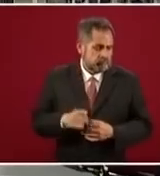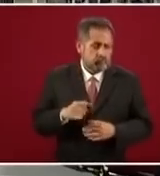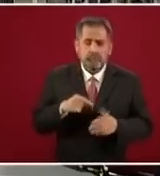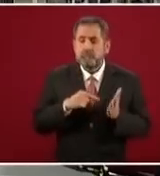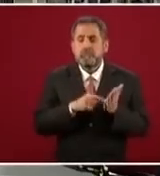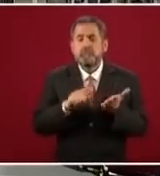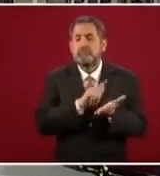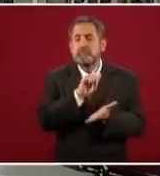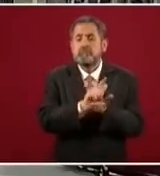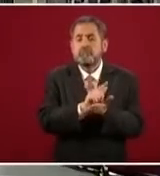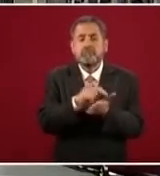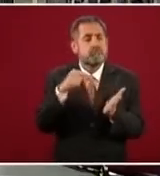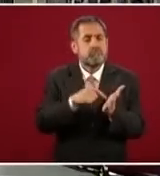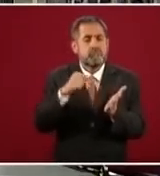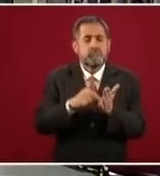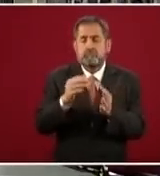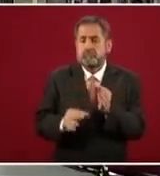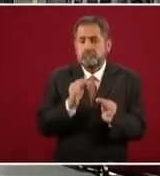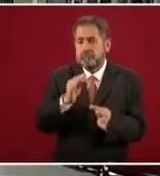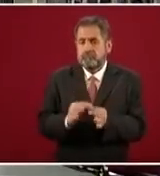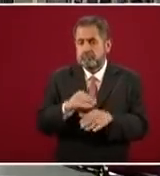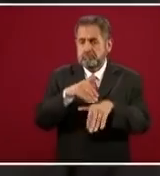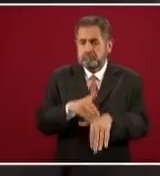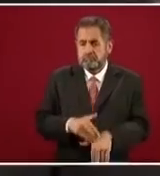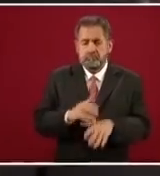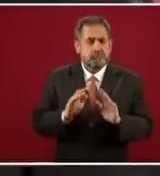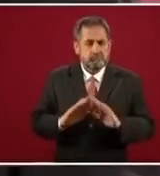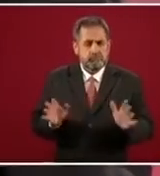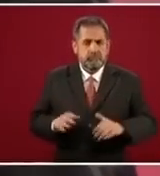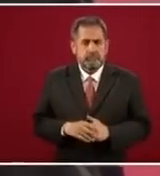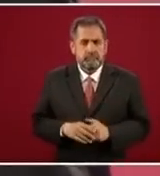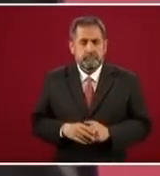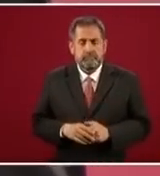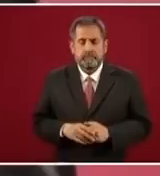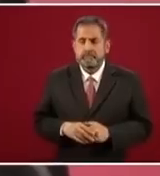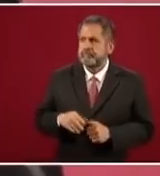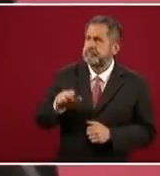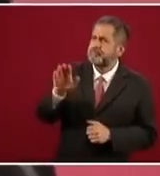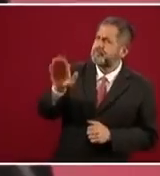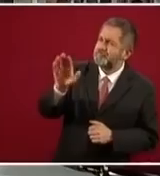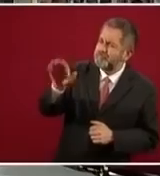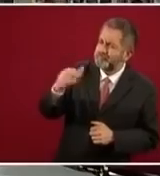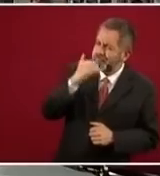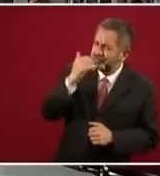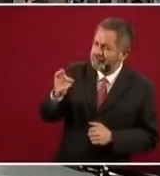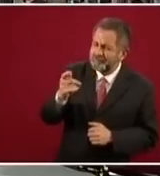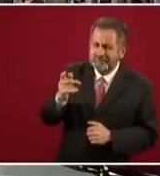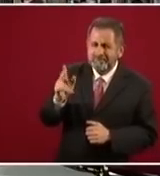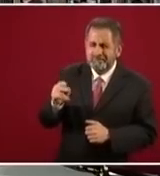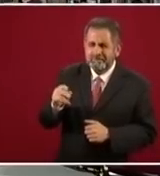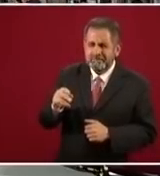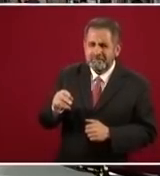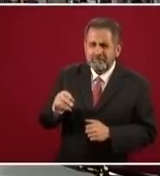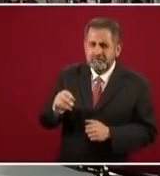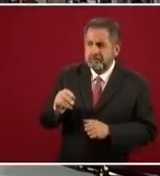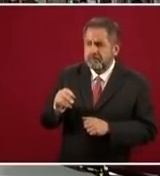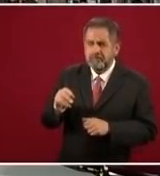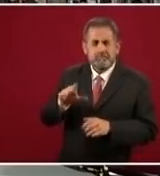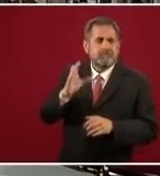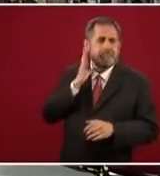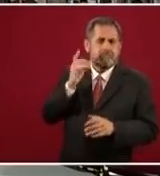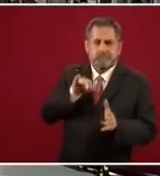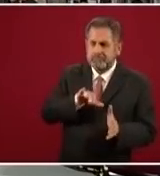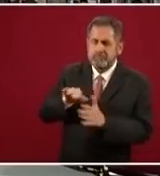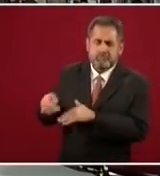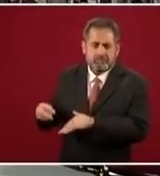las leyes, para que haya Estado de Derecho. Pero sí, a nivel de no dejarlo exponer su postura en la Cámara de